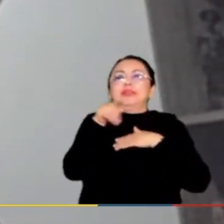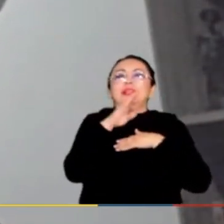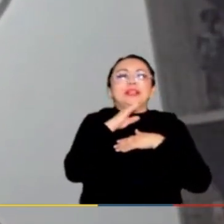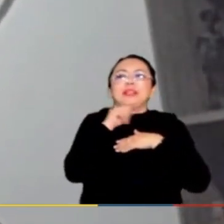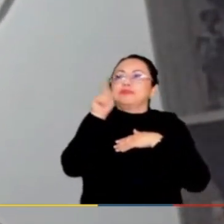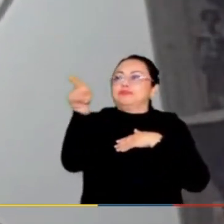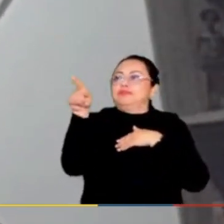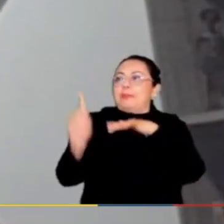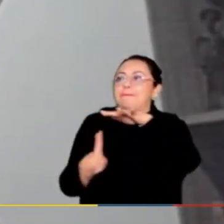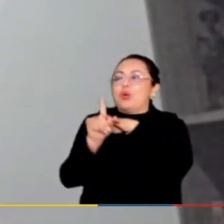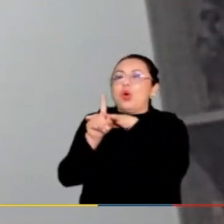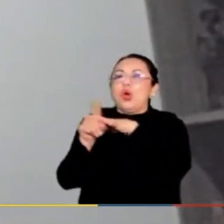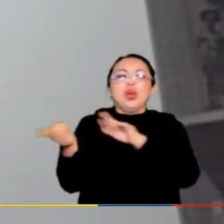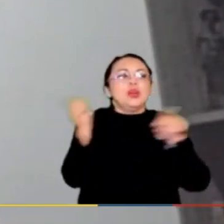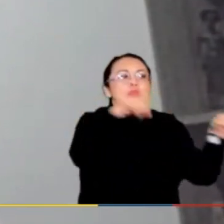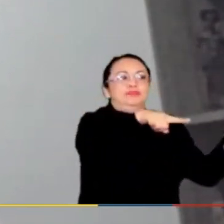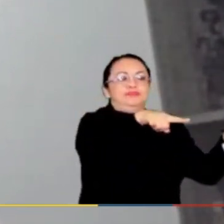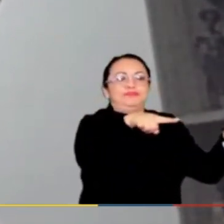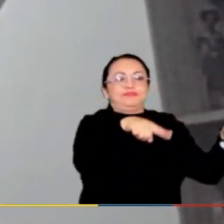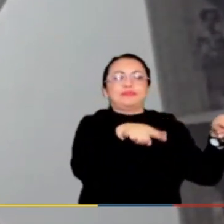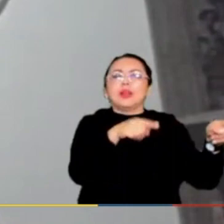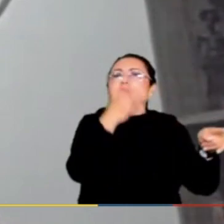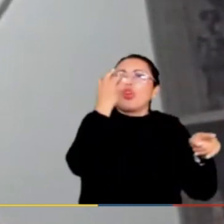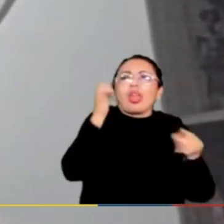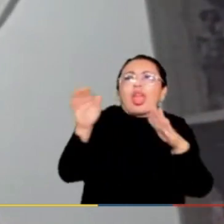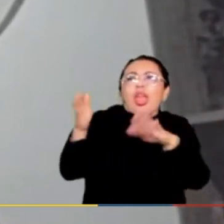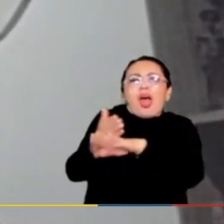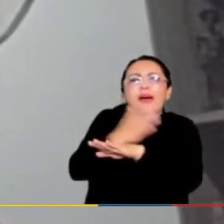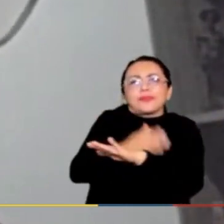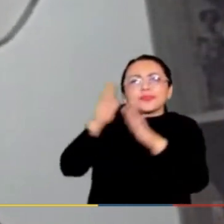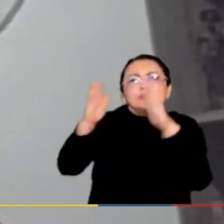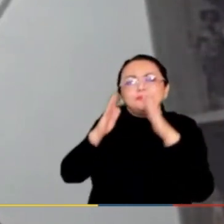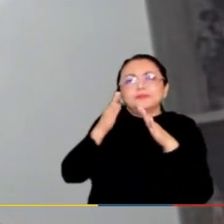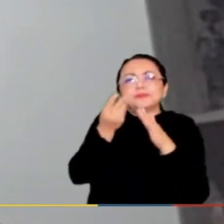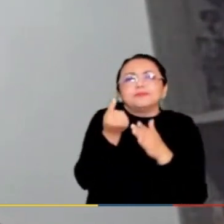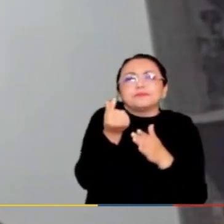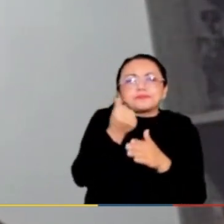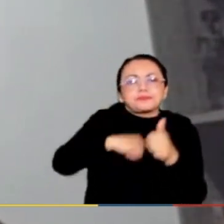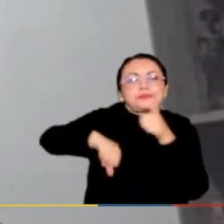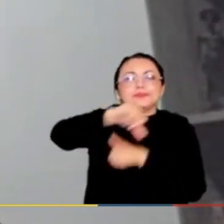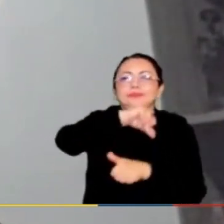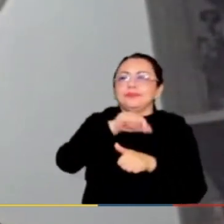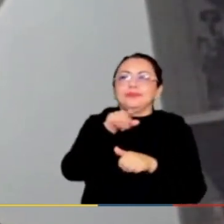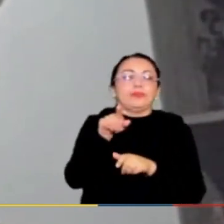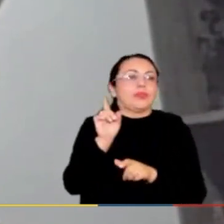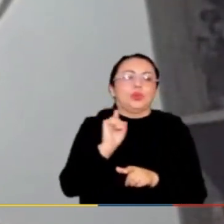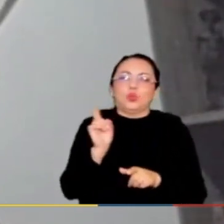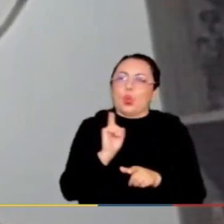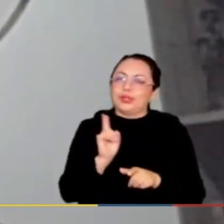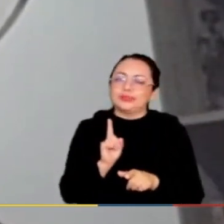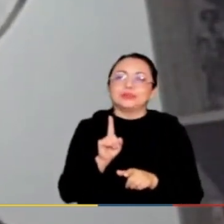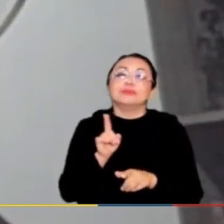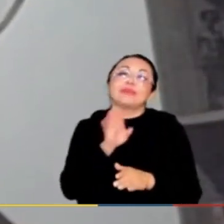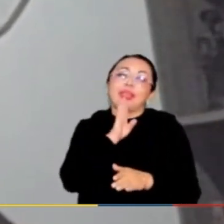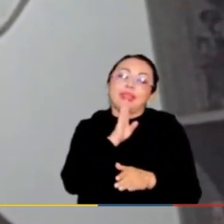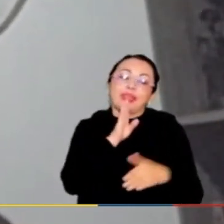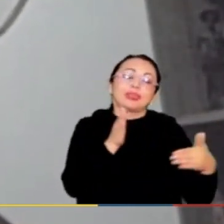remitente, pues la política de desatención del mercado de divisas por parte del Estado no es endilgable a la